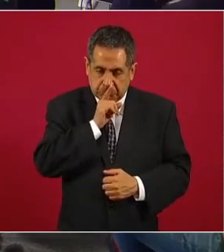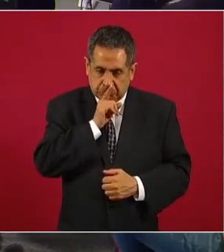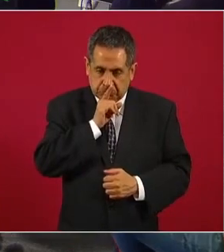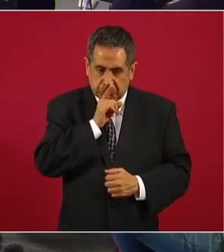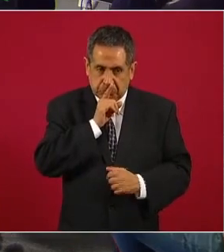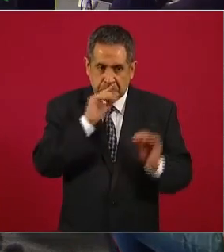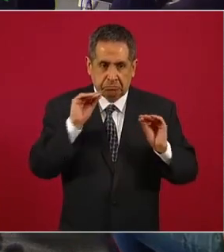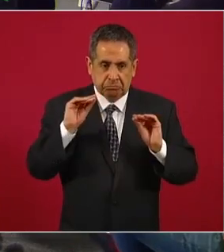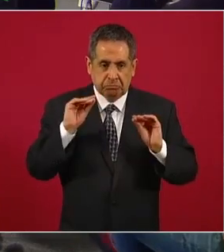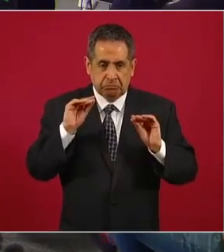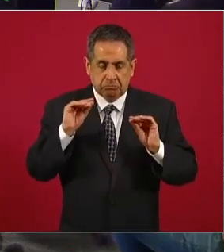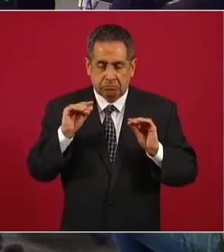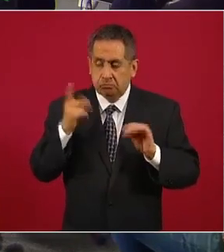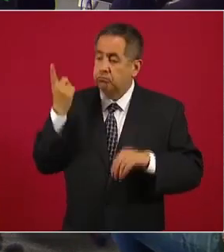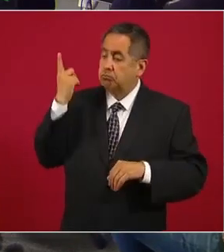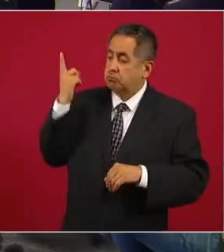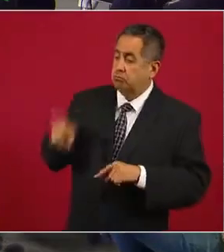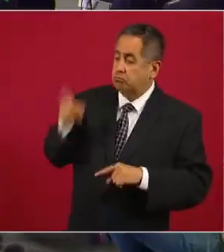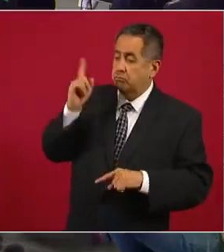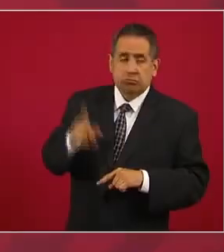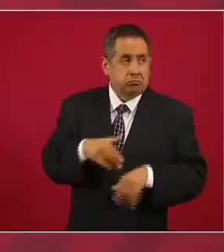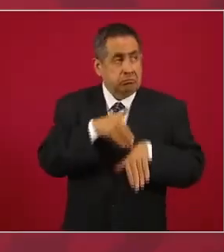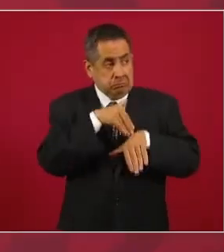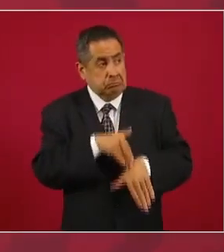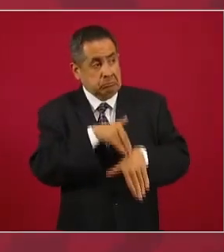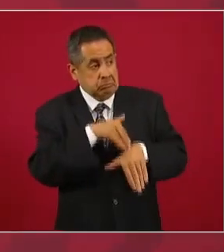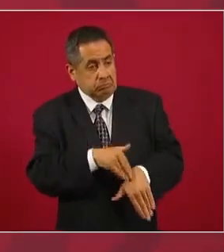todo era con línea del presidente.